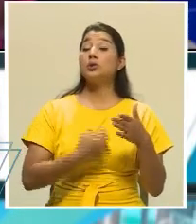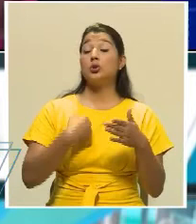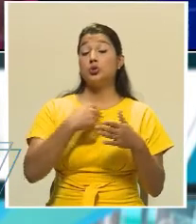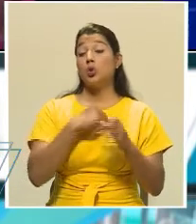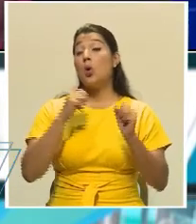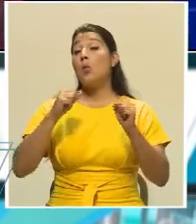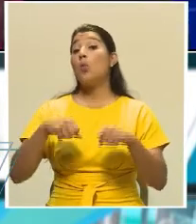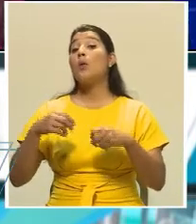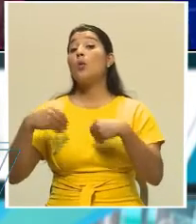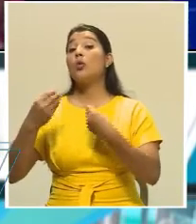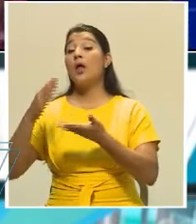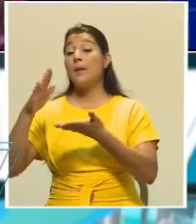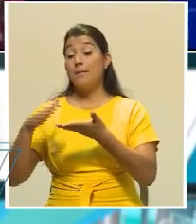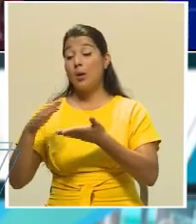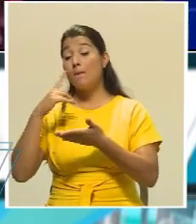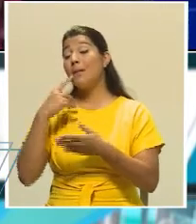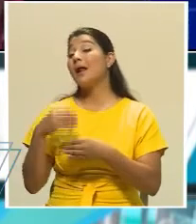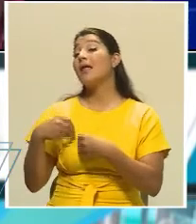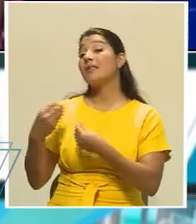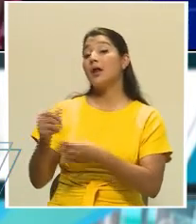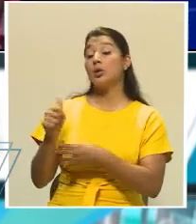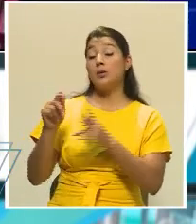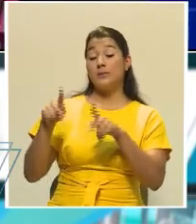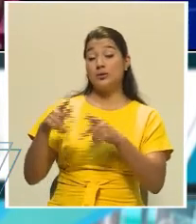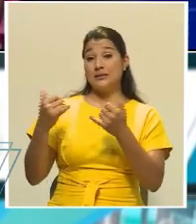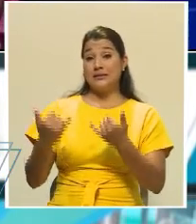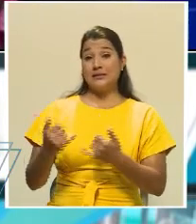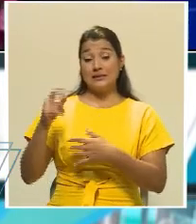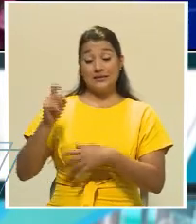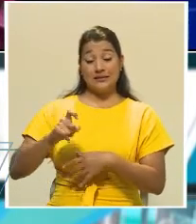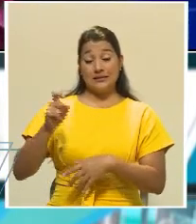y darle a otra que lo está necesitando y que no tiene una fuente de